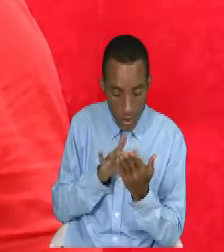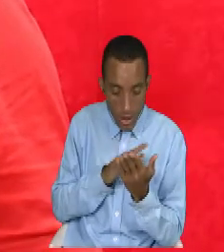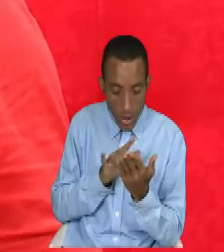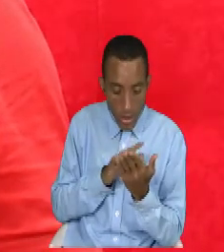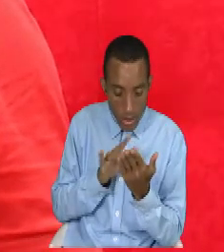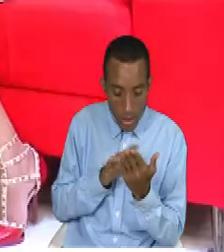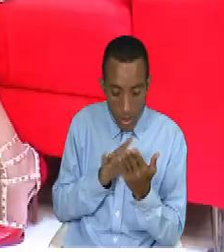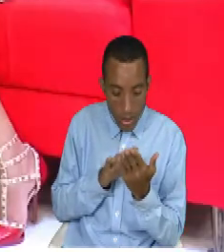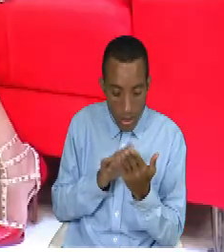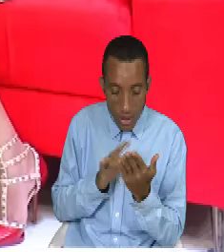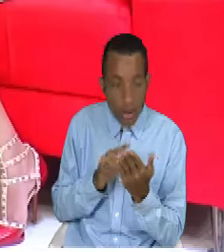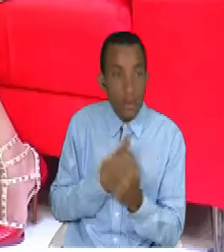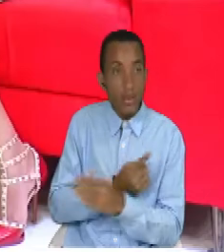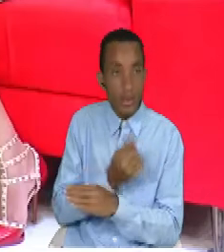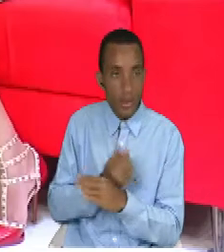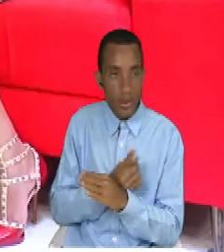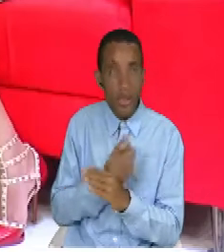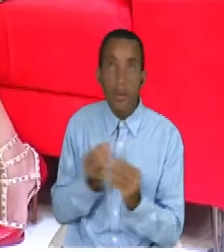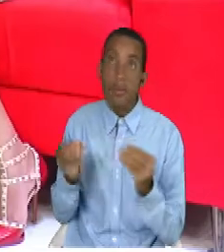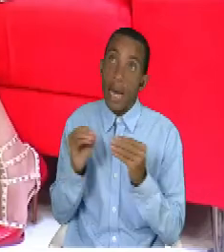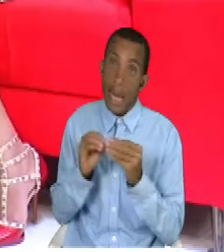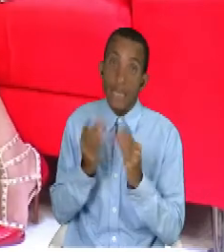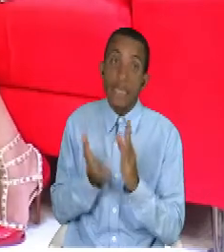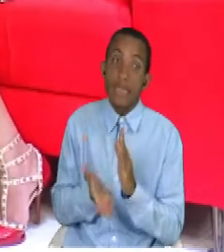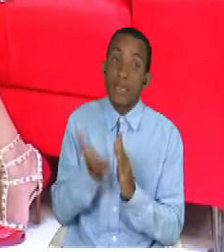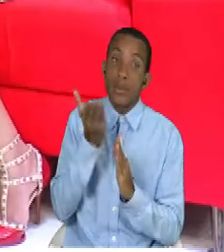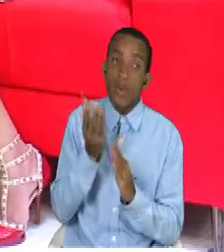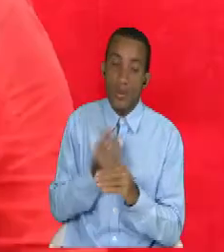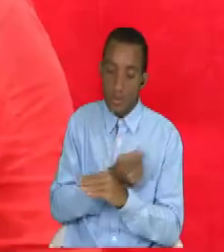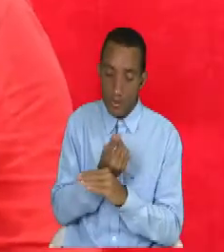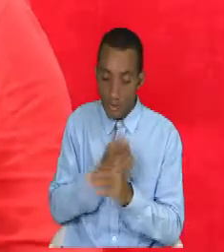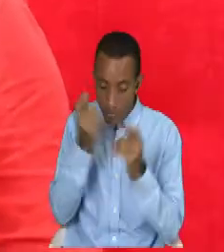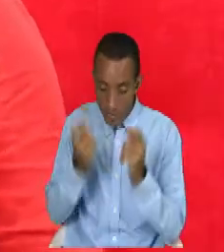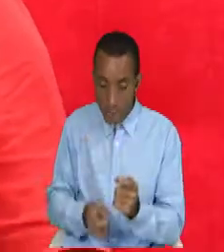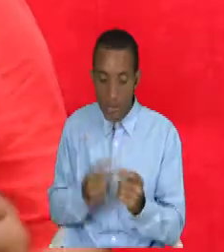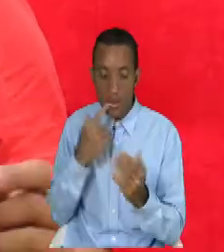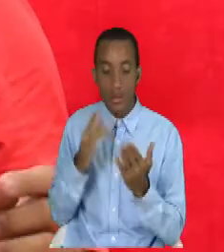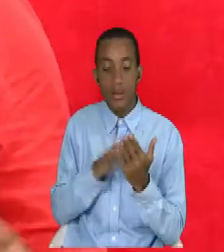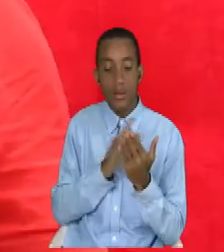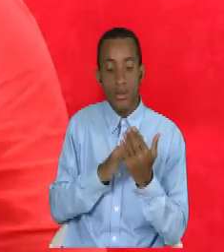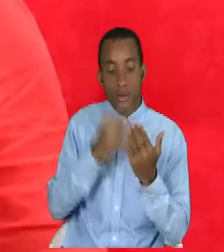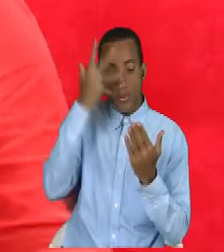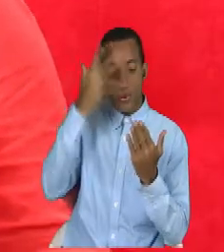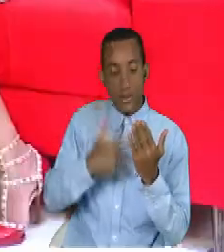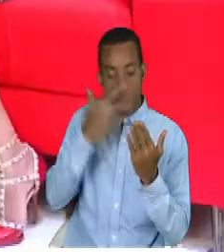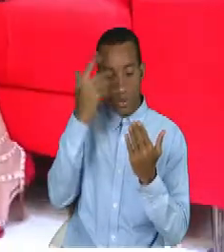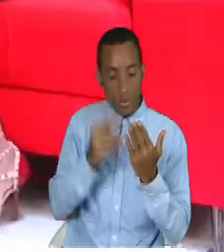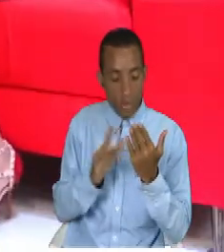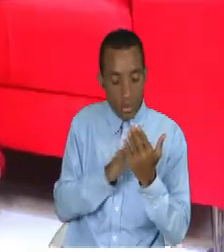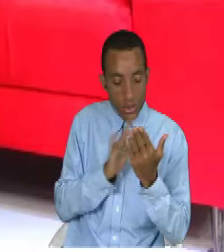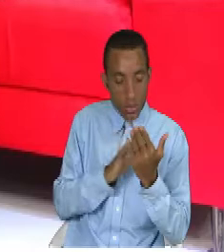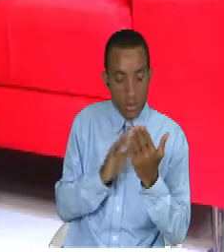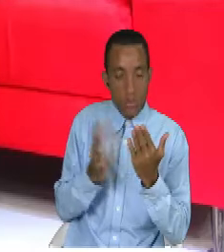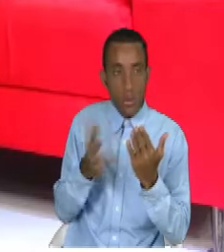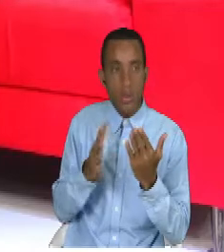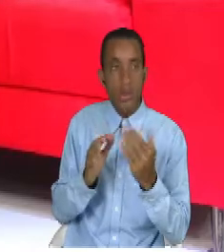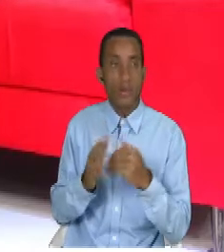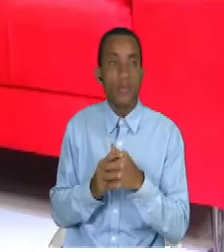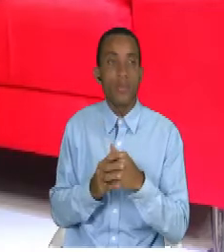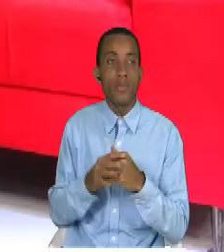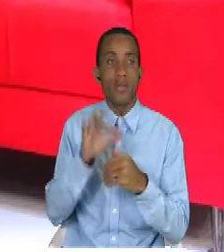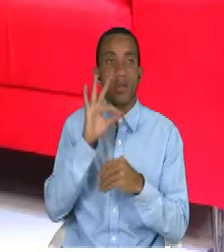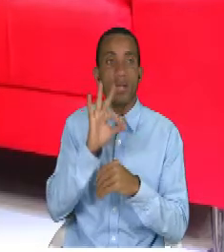necesidad yo creo que un poquito más cuántas veces abrimos el facebook al día tienen ese dato no no no no alrededor de